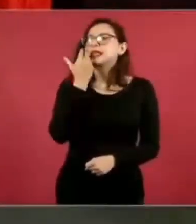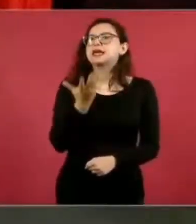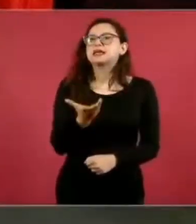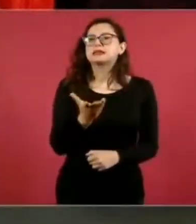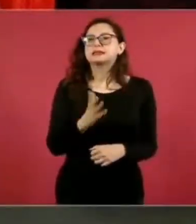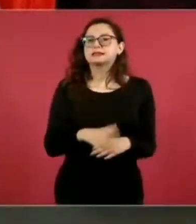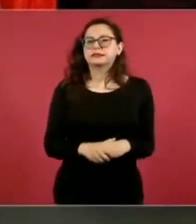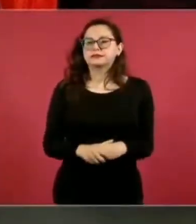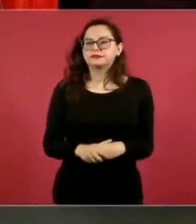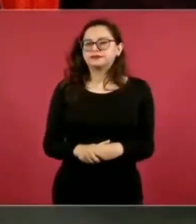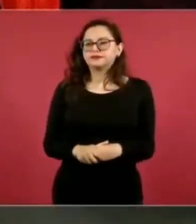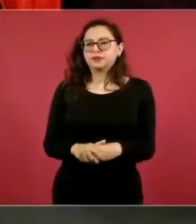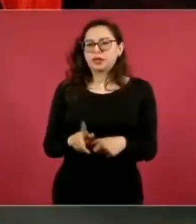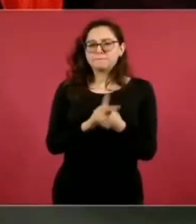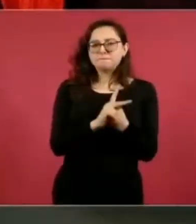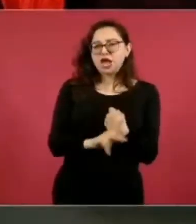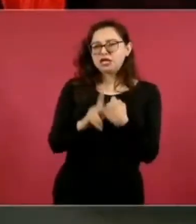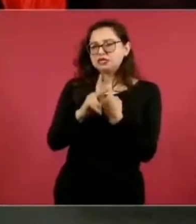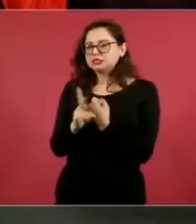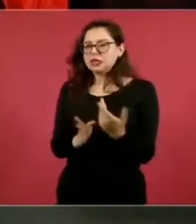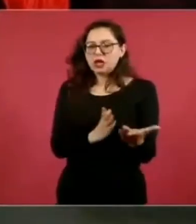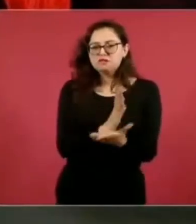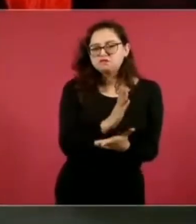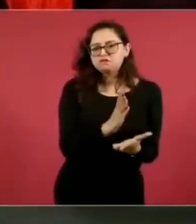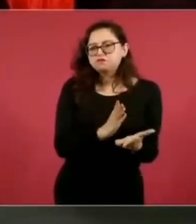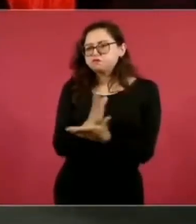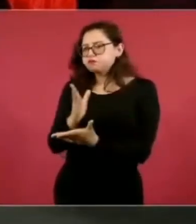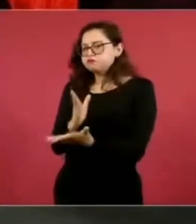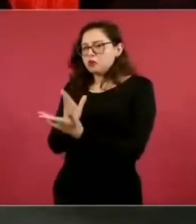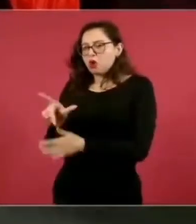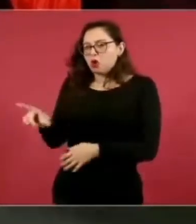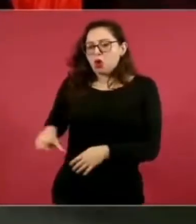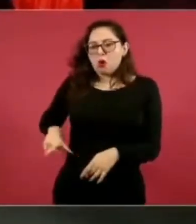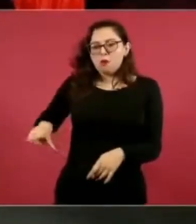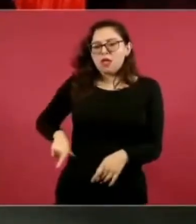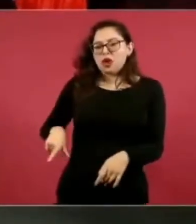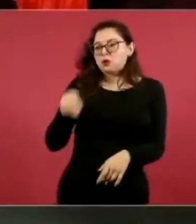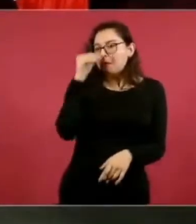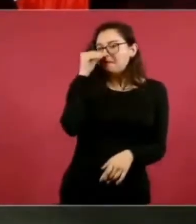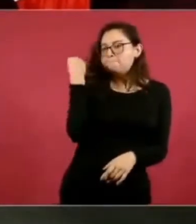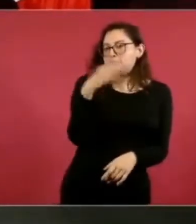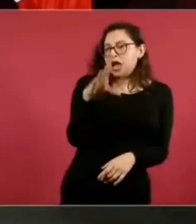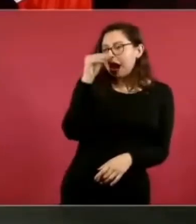a gobiernos de otros países